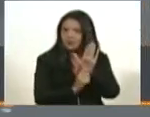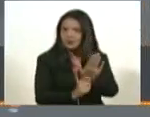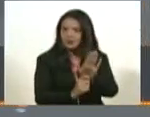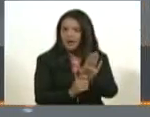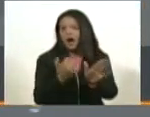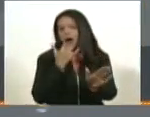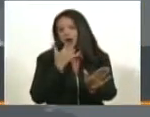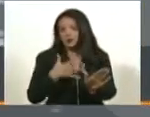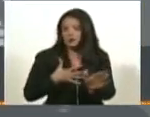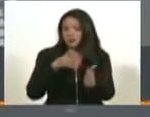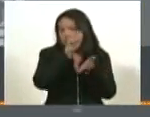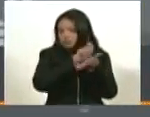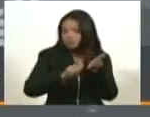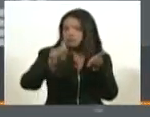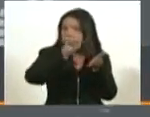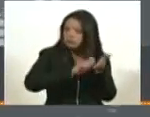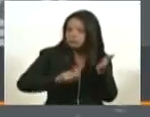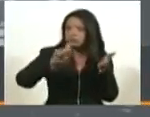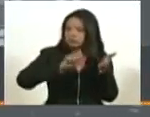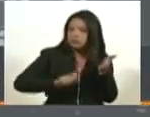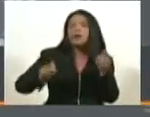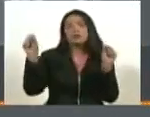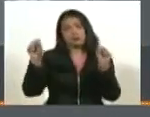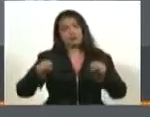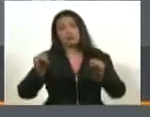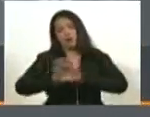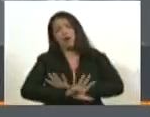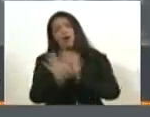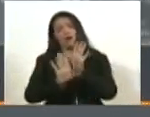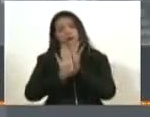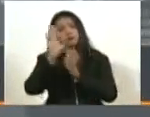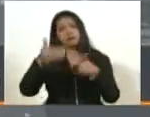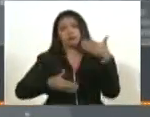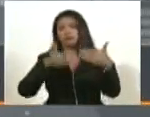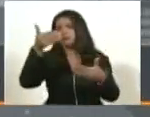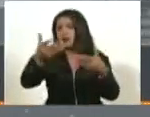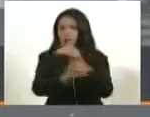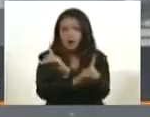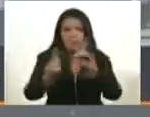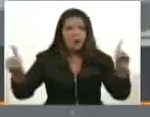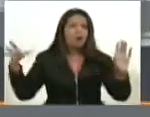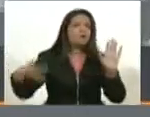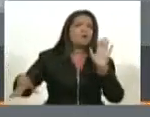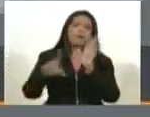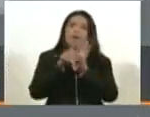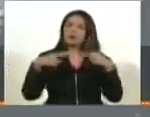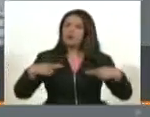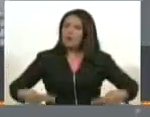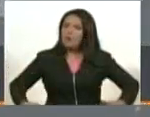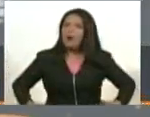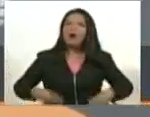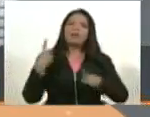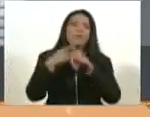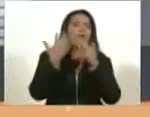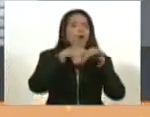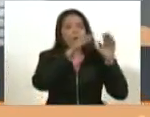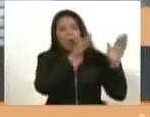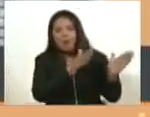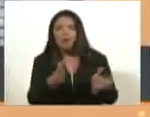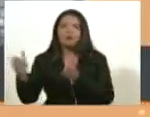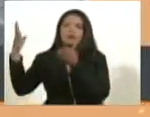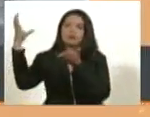poética, sí, muy avanzada en la democracia y los derechos humanos y en la organización del